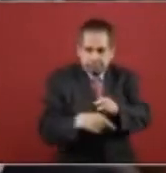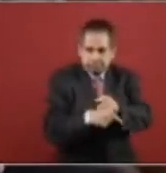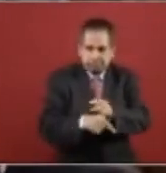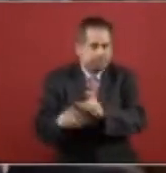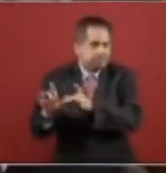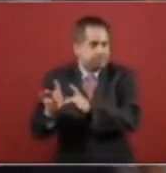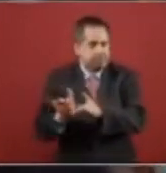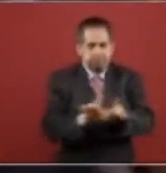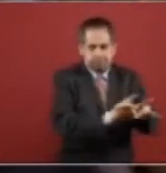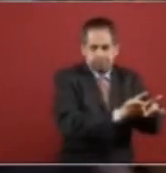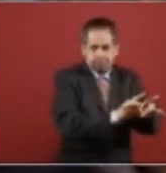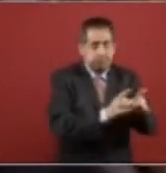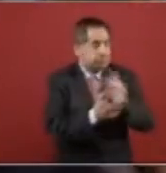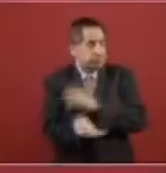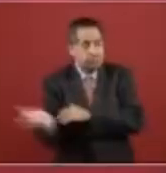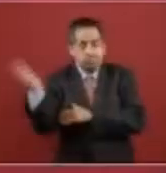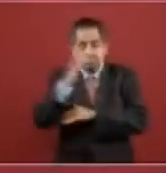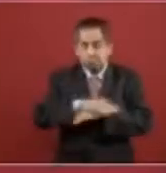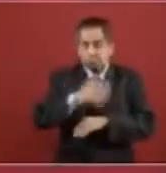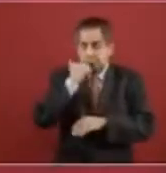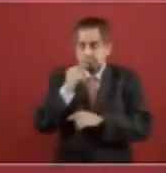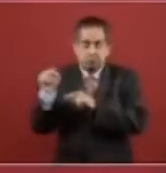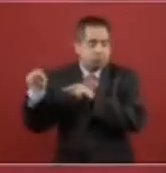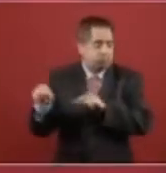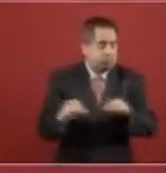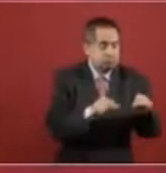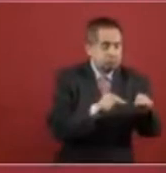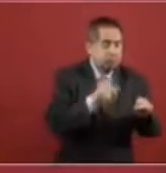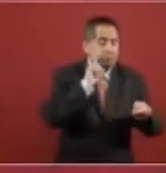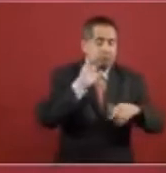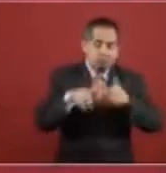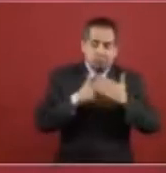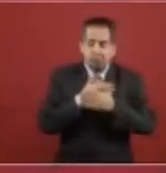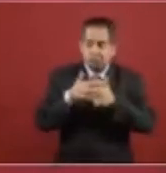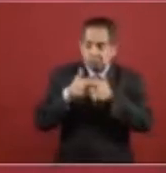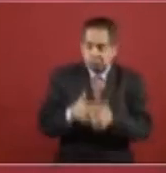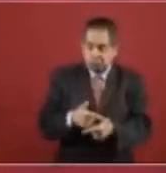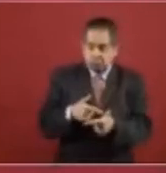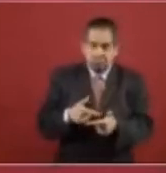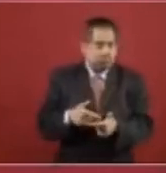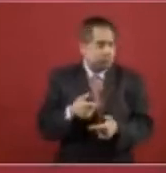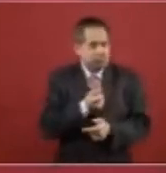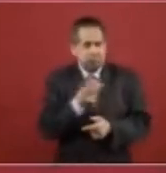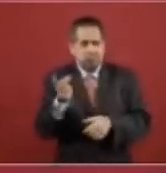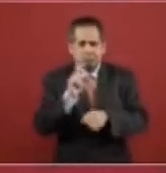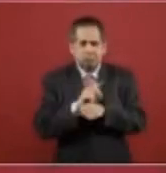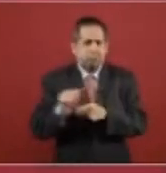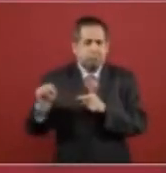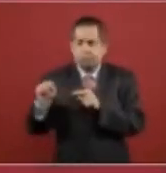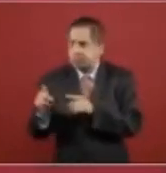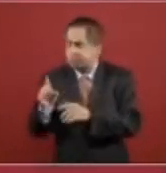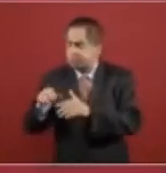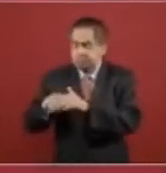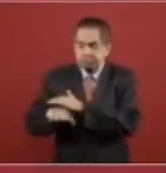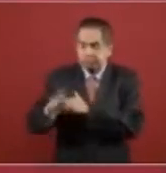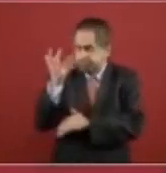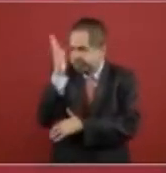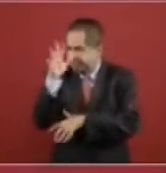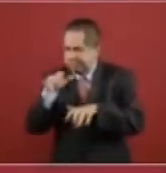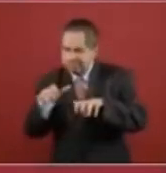todo el día regresar al siguiente día estar varios días y una vez que se interne al bosque de chapultepec